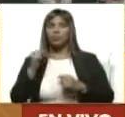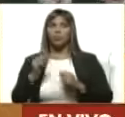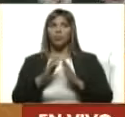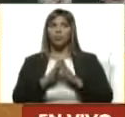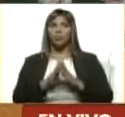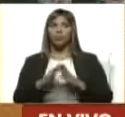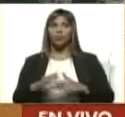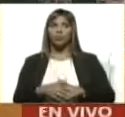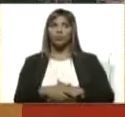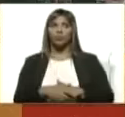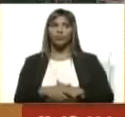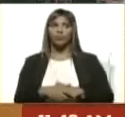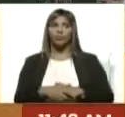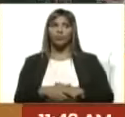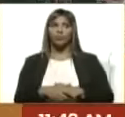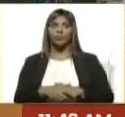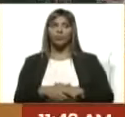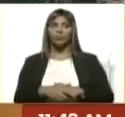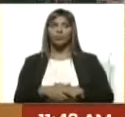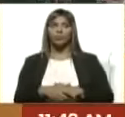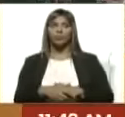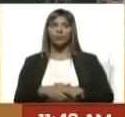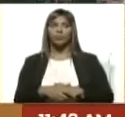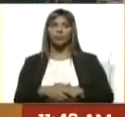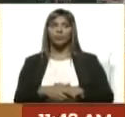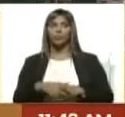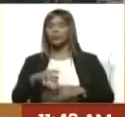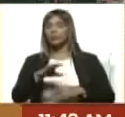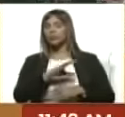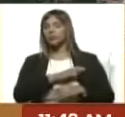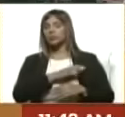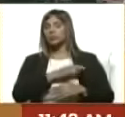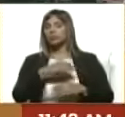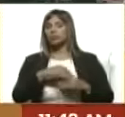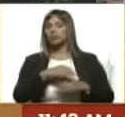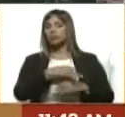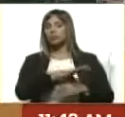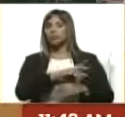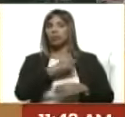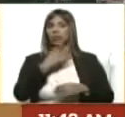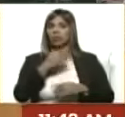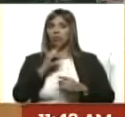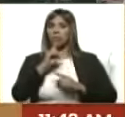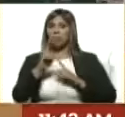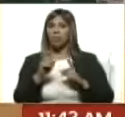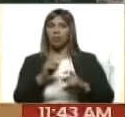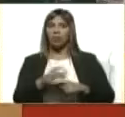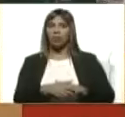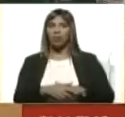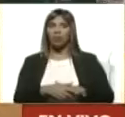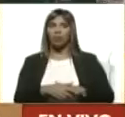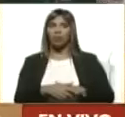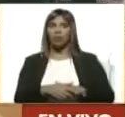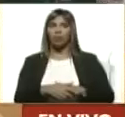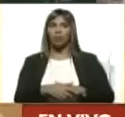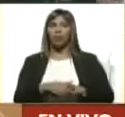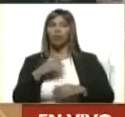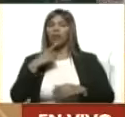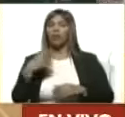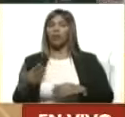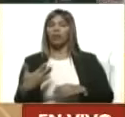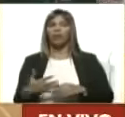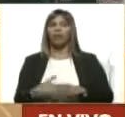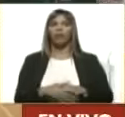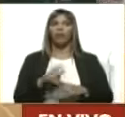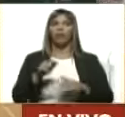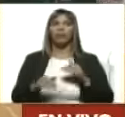favor. Que caiga en triunfalismo la derecha, que anda creyendo que encuestas son encuestas chimbas,